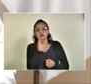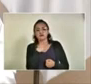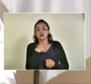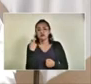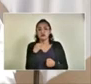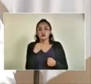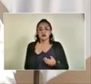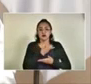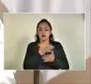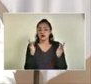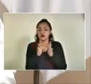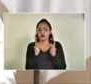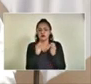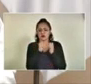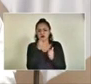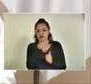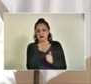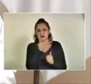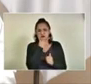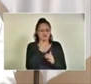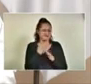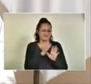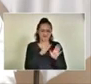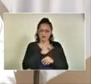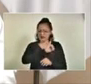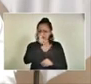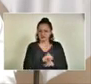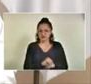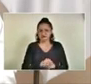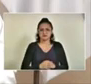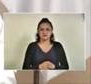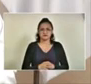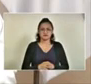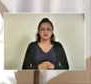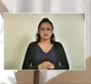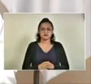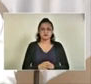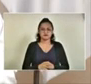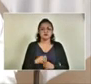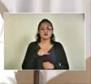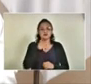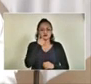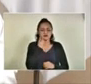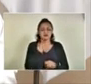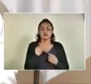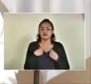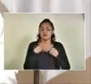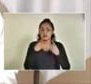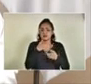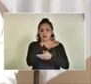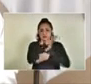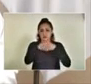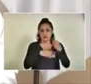hiciera algún contacto con él jamás lo quiero dejar perfectamente claro